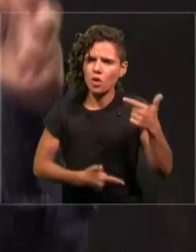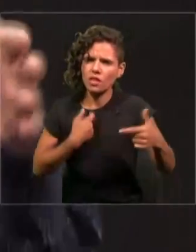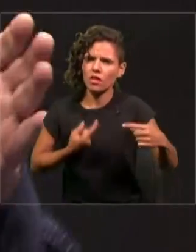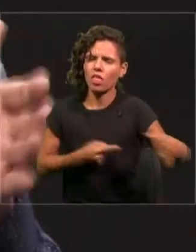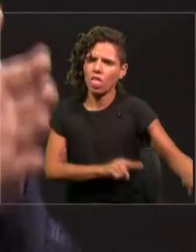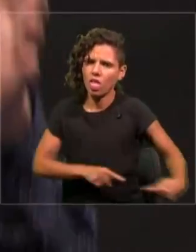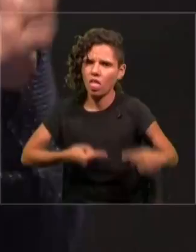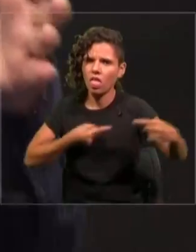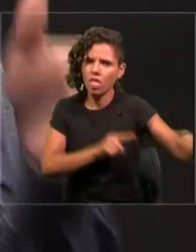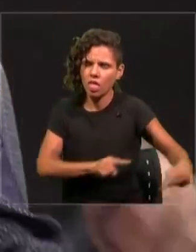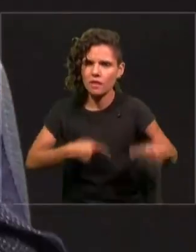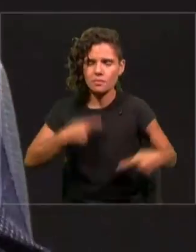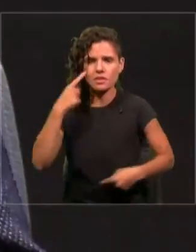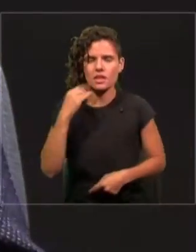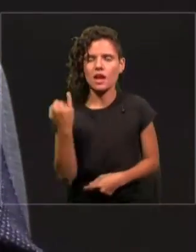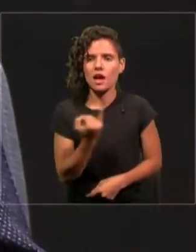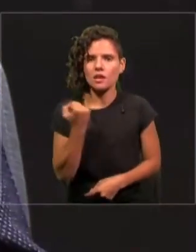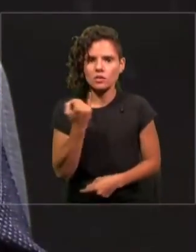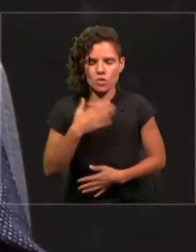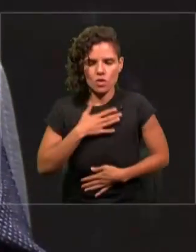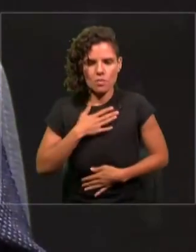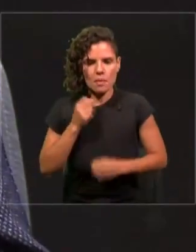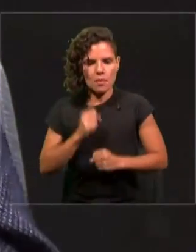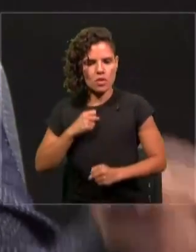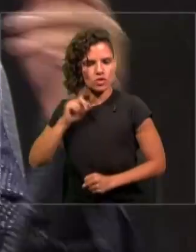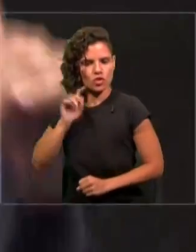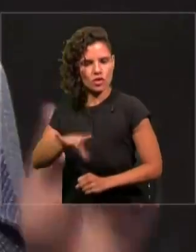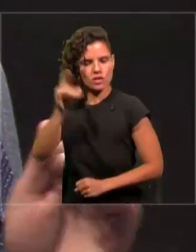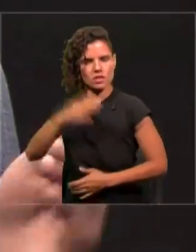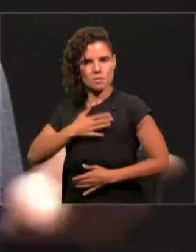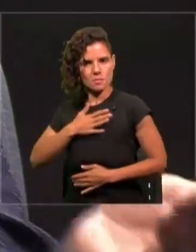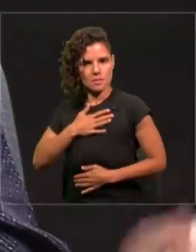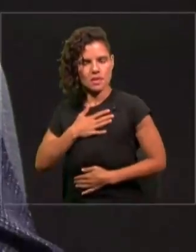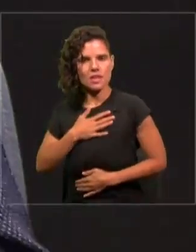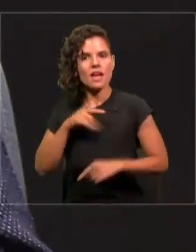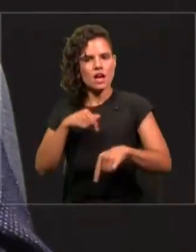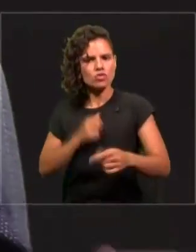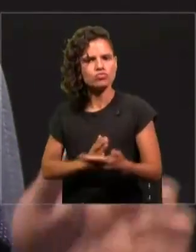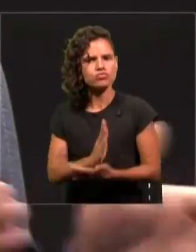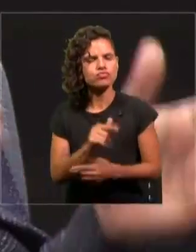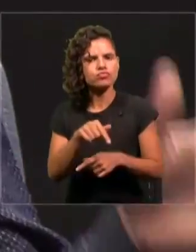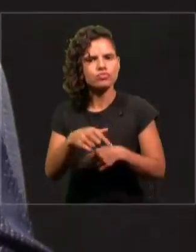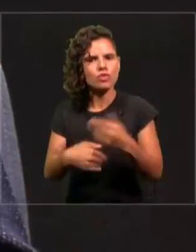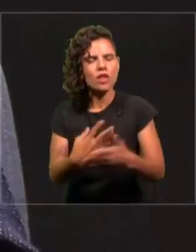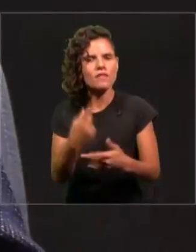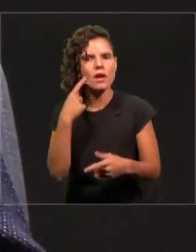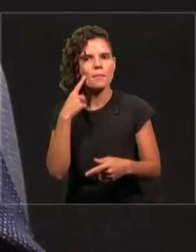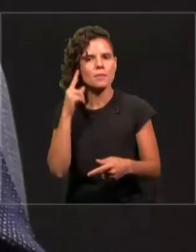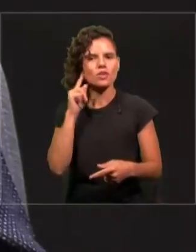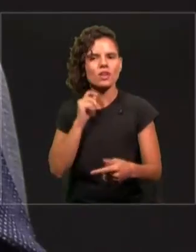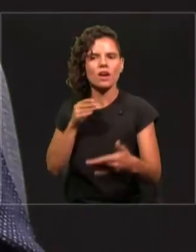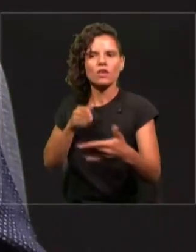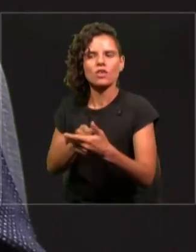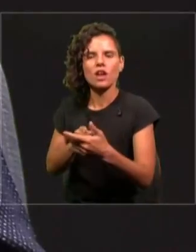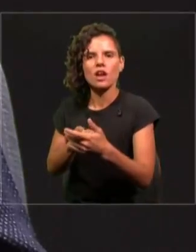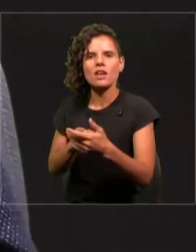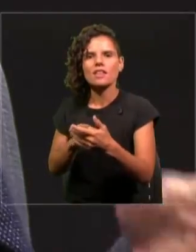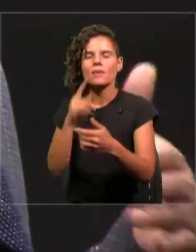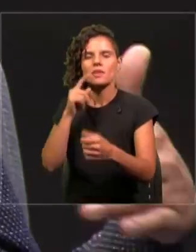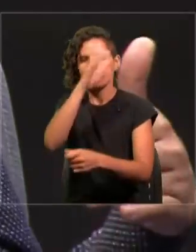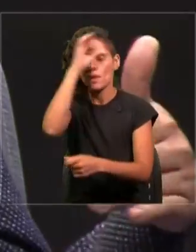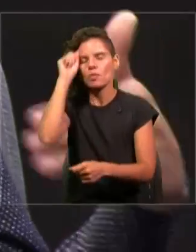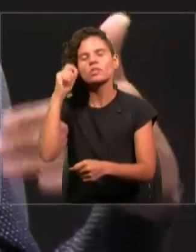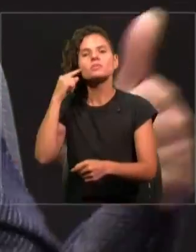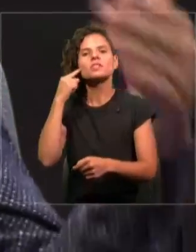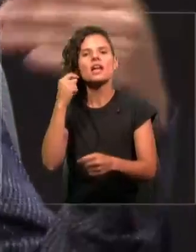la autonomía como una forma de poder llegar a la autodeterminación, y hoy día se ha sostenido como una barrera al pueblo mapuche, como la plurinacionalidad,